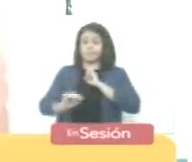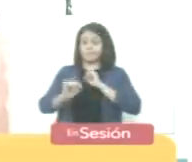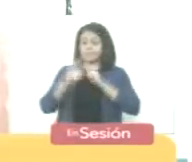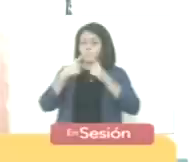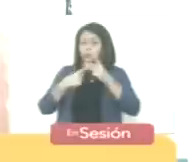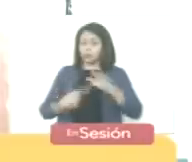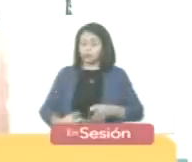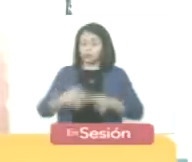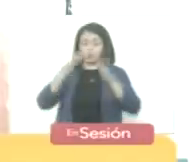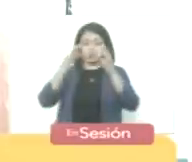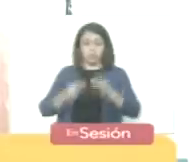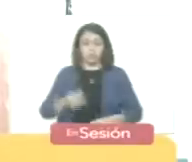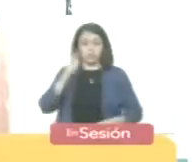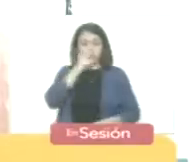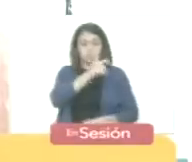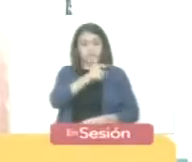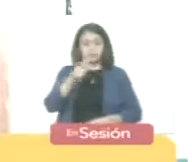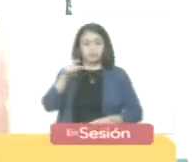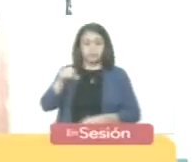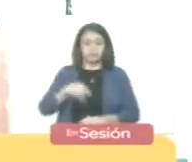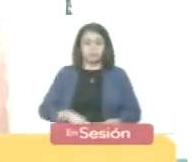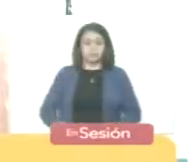juntas del pueblo fue